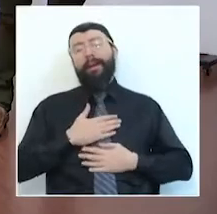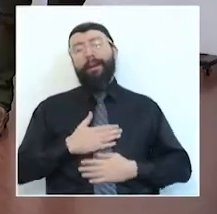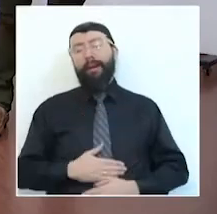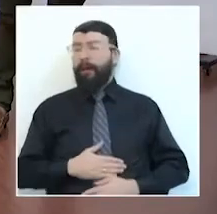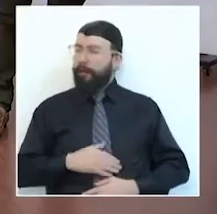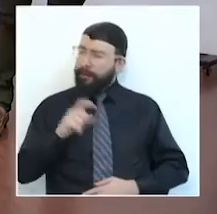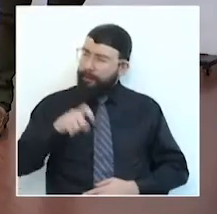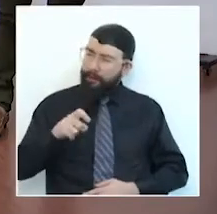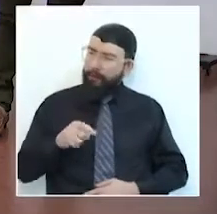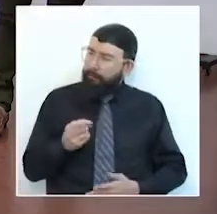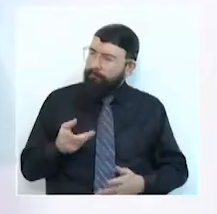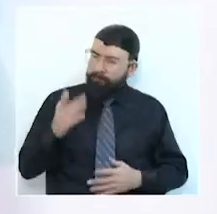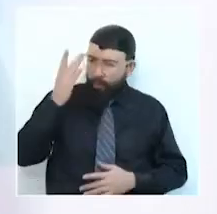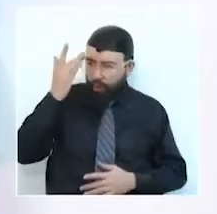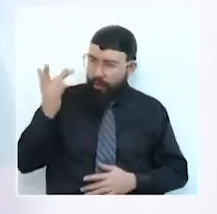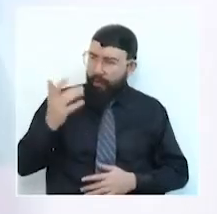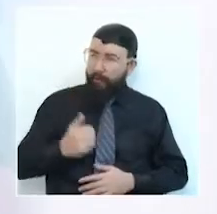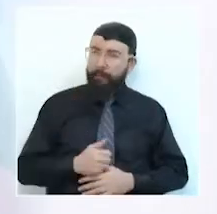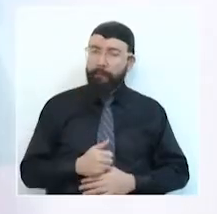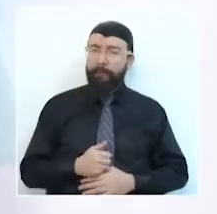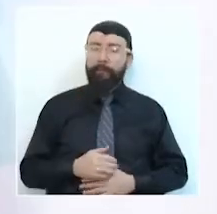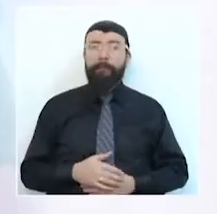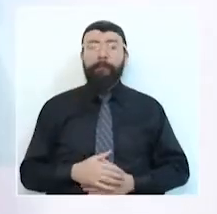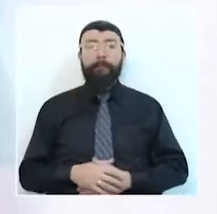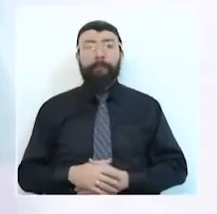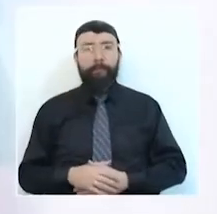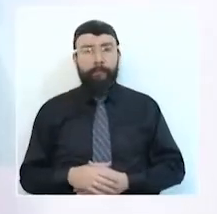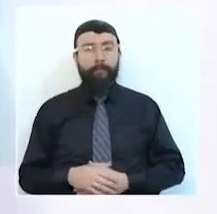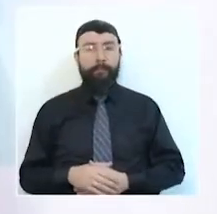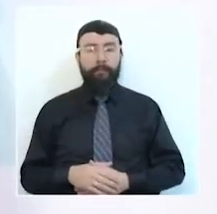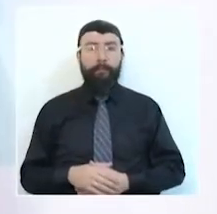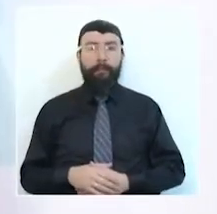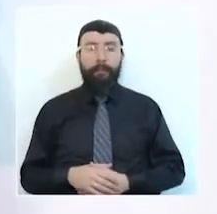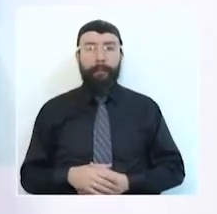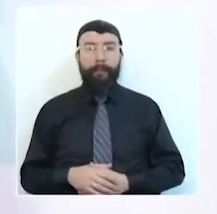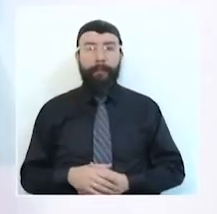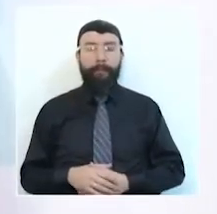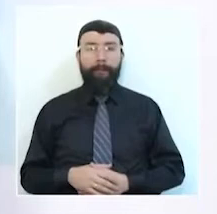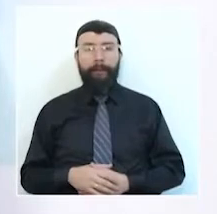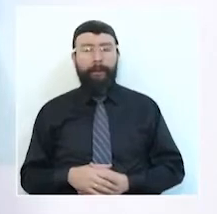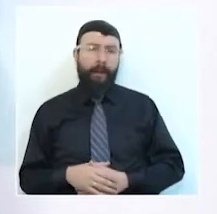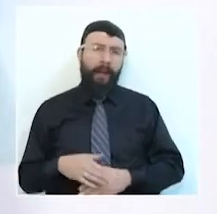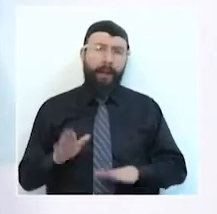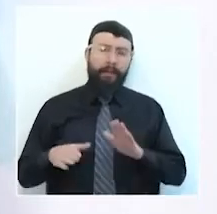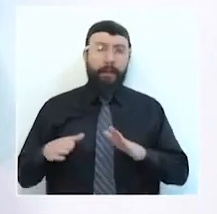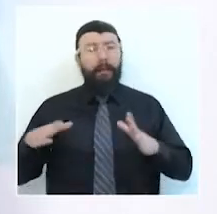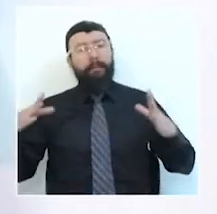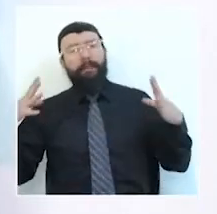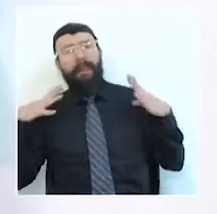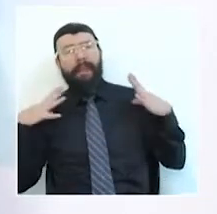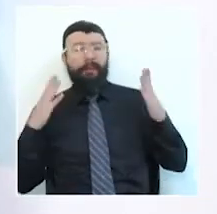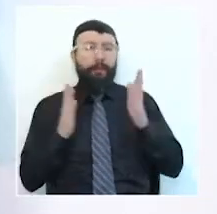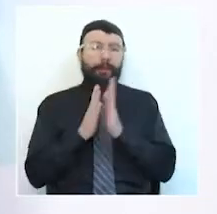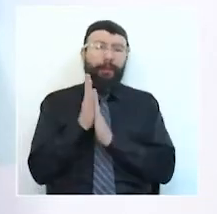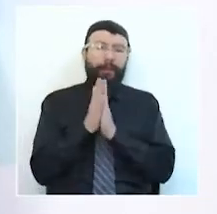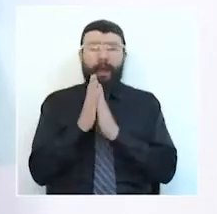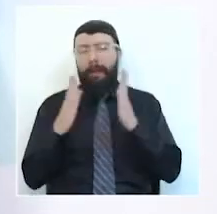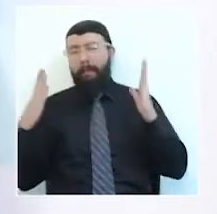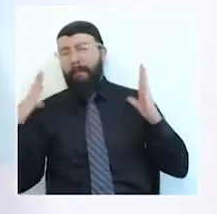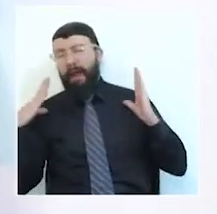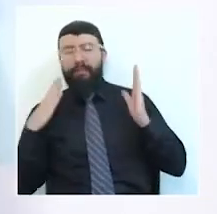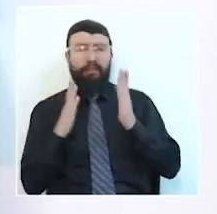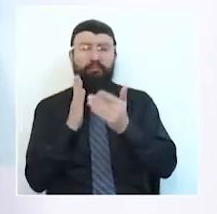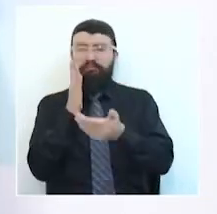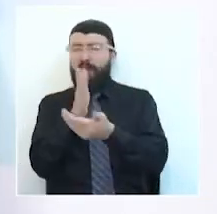falta bueno al final el momento de las del ocio de las vacaciones es un momento perfecto para